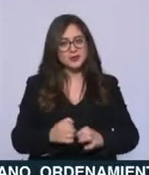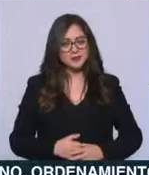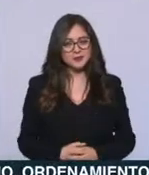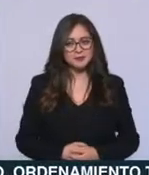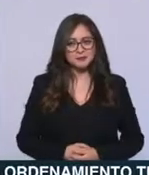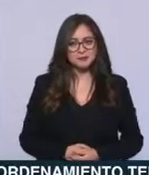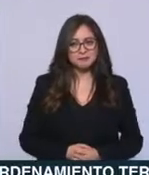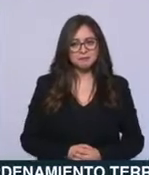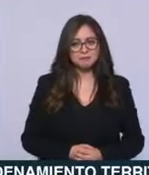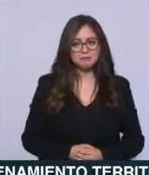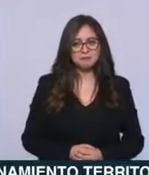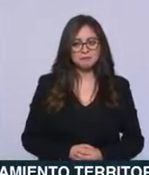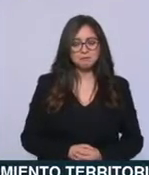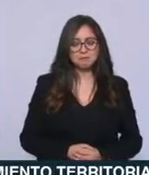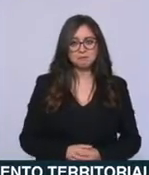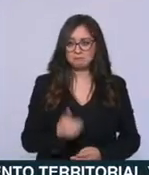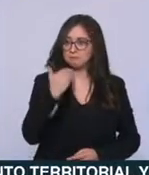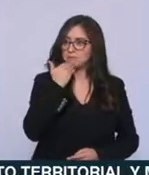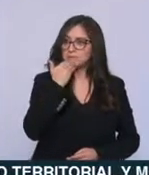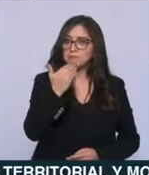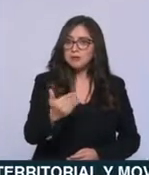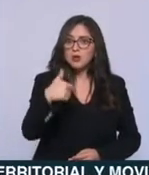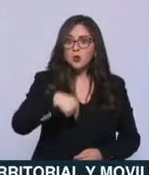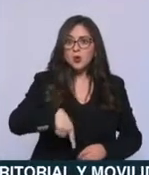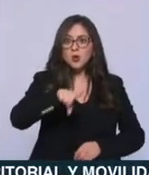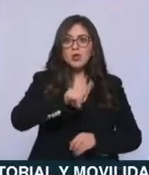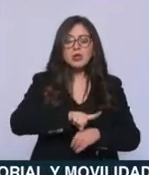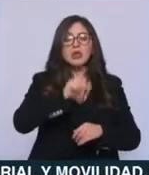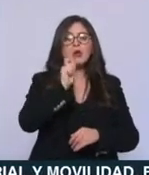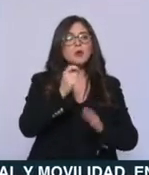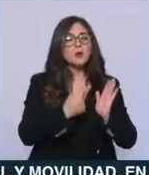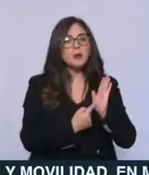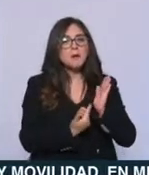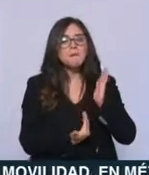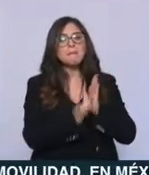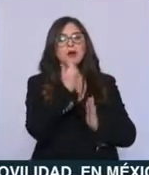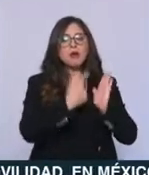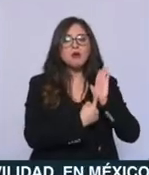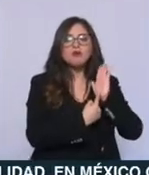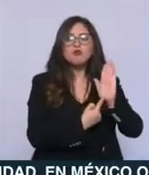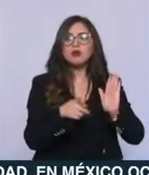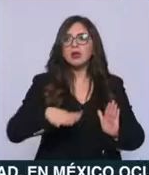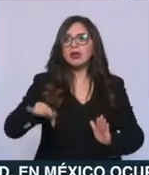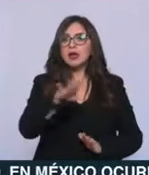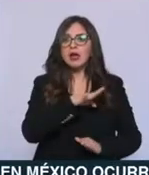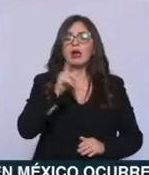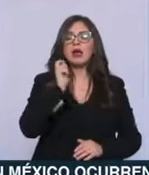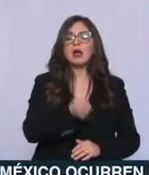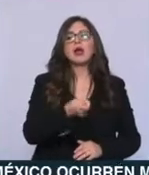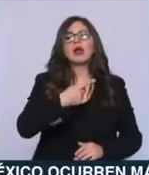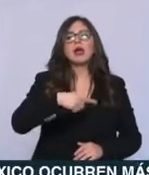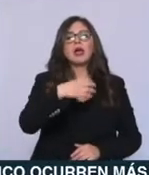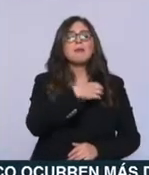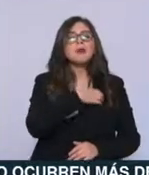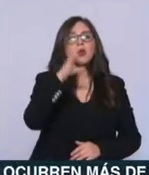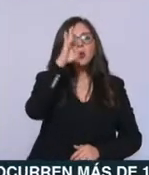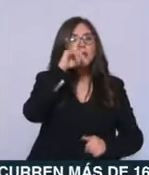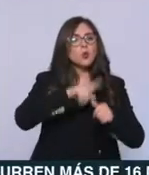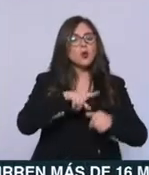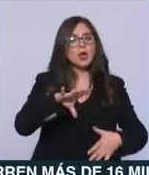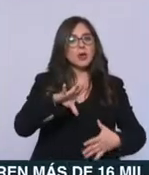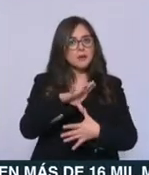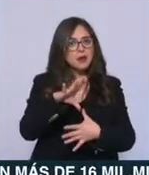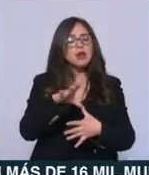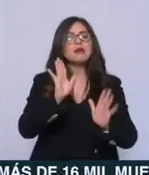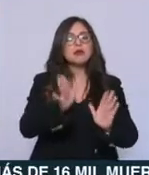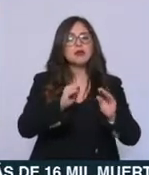muy bien. Contentos con la presentación de esta mañana de Capital Cultural de América. Ya lo pasaron ustedes,